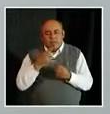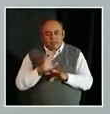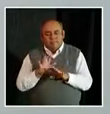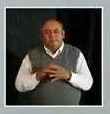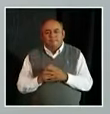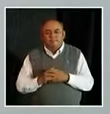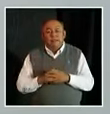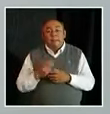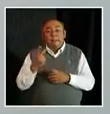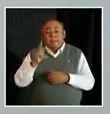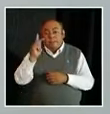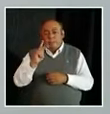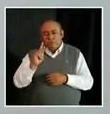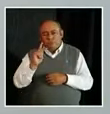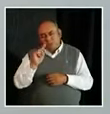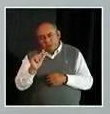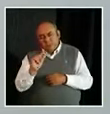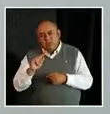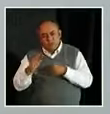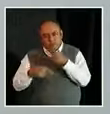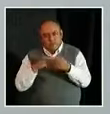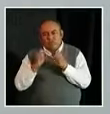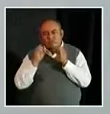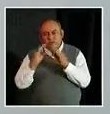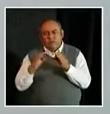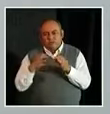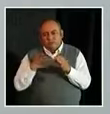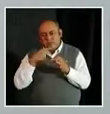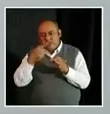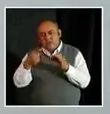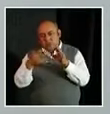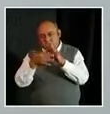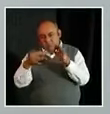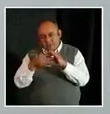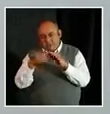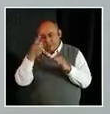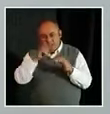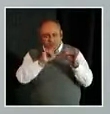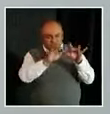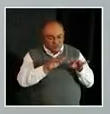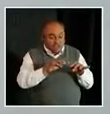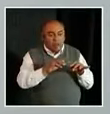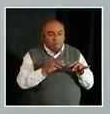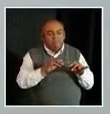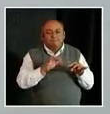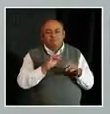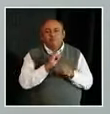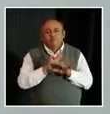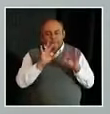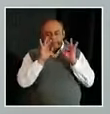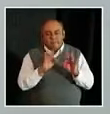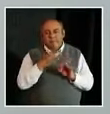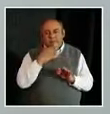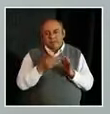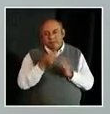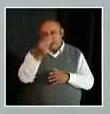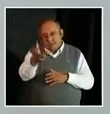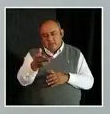lo revisamos en la oficina y les doy ese dato preciso de avance porcentual, ¿no?